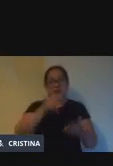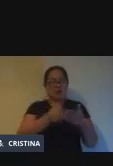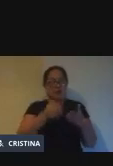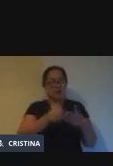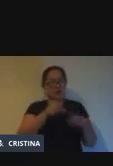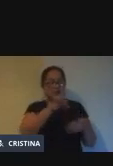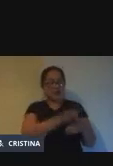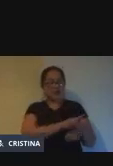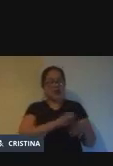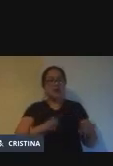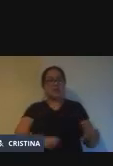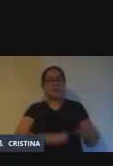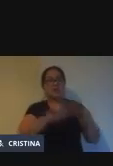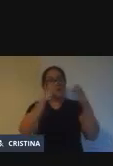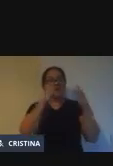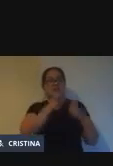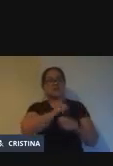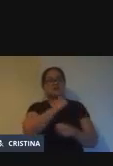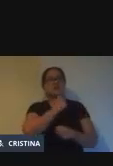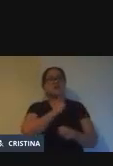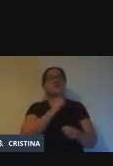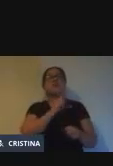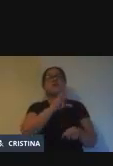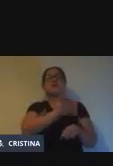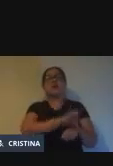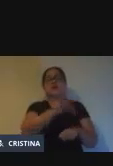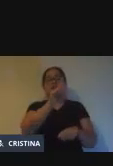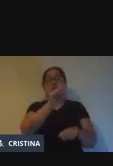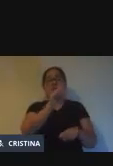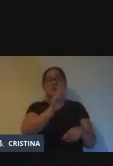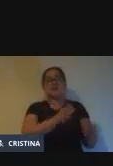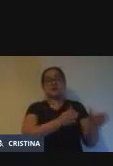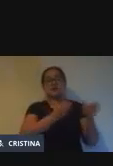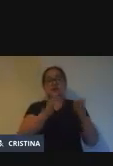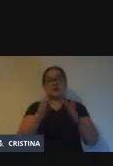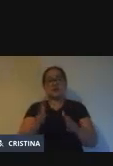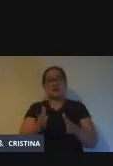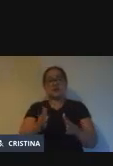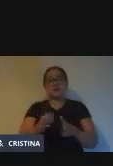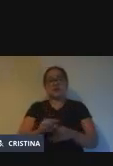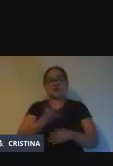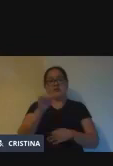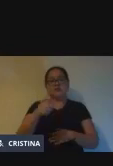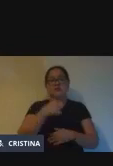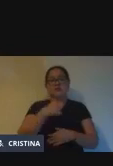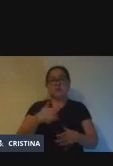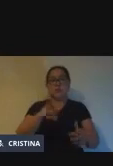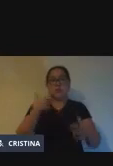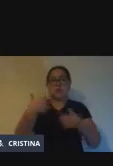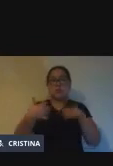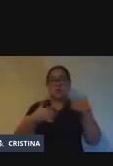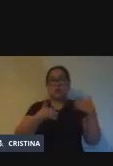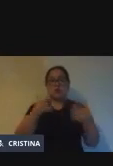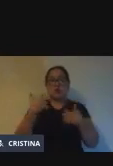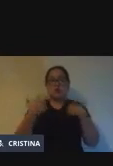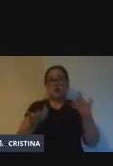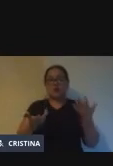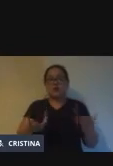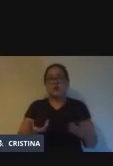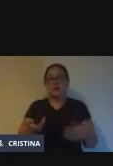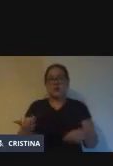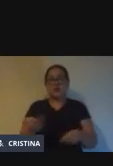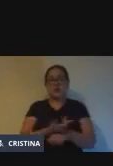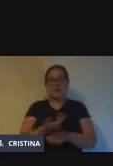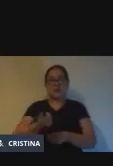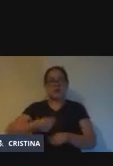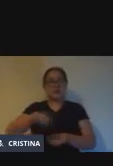de contingencia. Bueno, estamos que reventamos ya. La irritabilidad viene porque no hemos encontrado